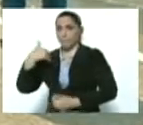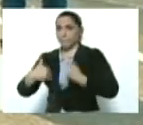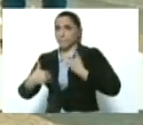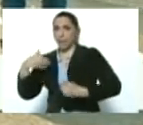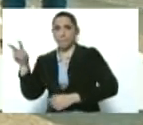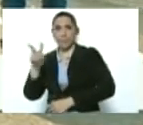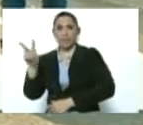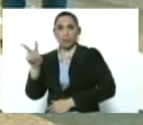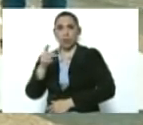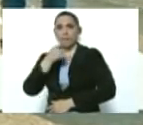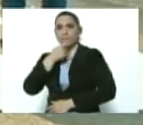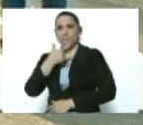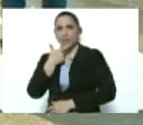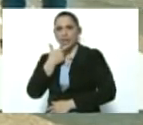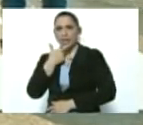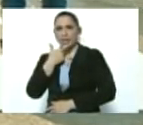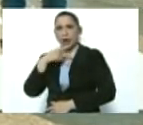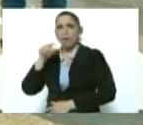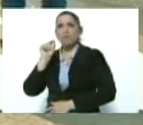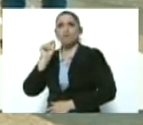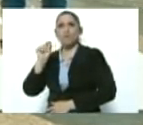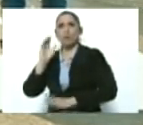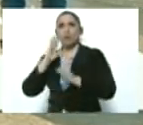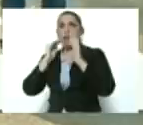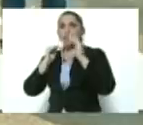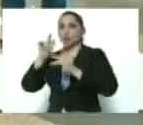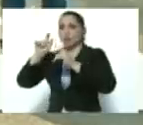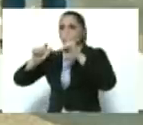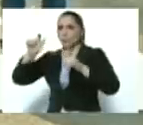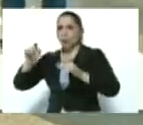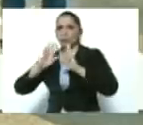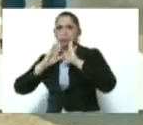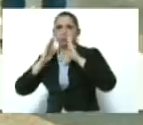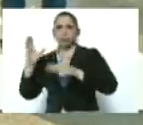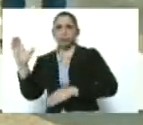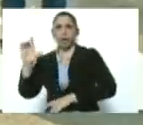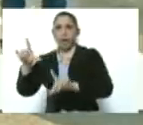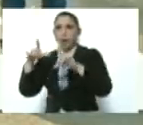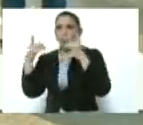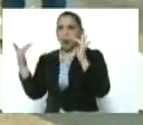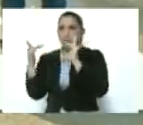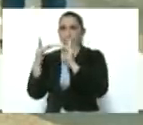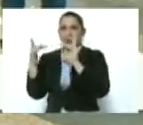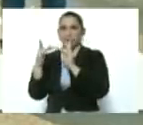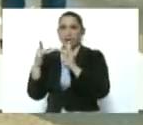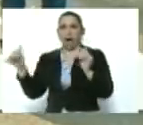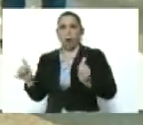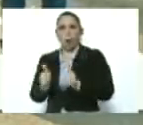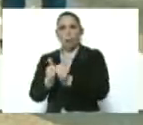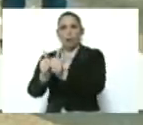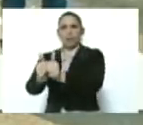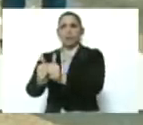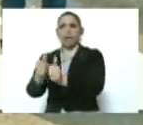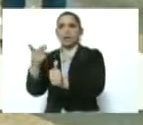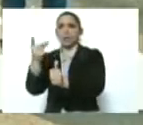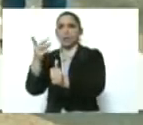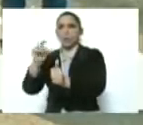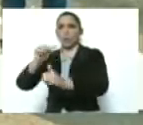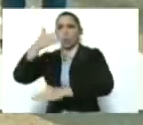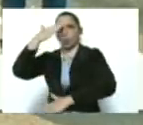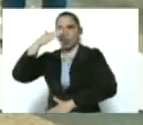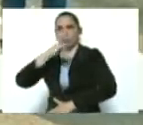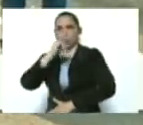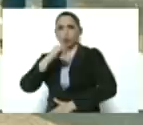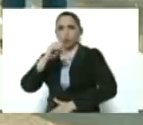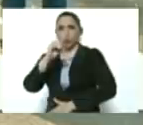venezuela bella en el punto de atención al ciudadano en la autopista caracas-la guaira en compañía del segundo comandante de la